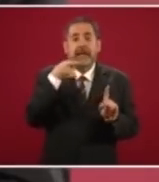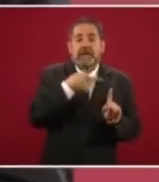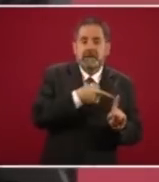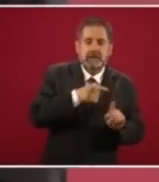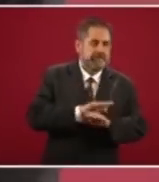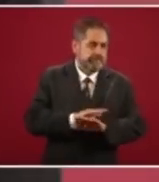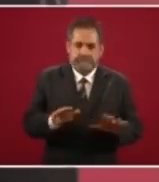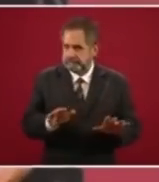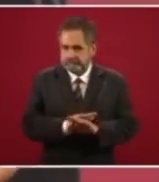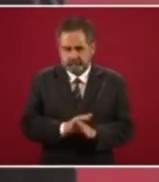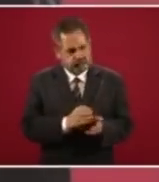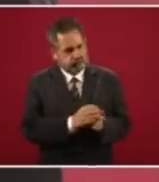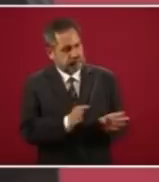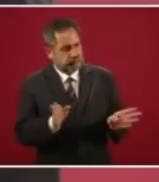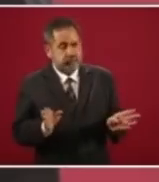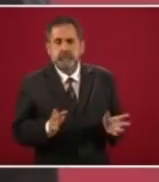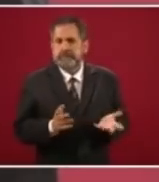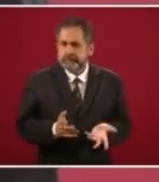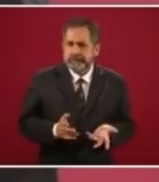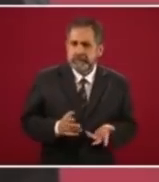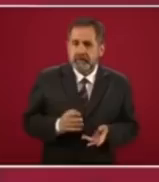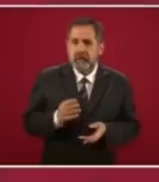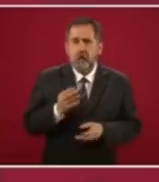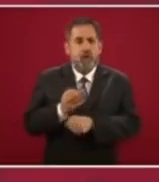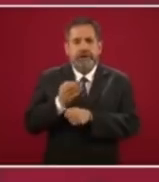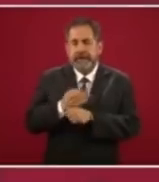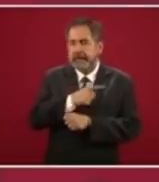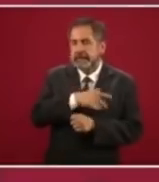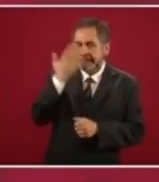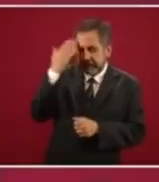y que no se cometen abusos,